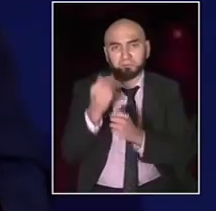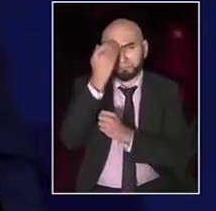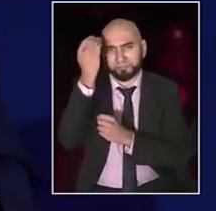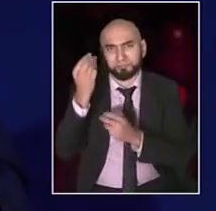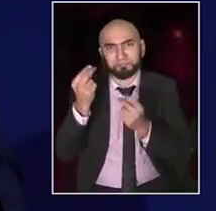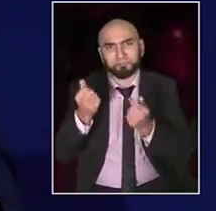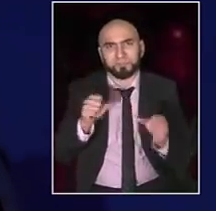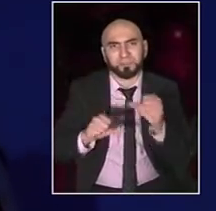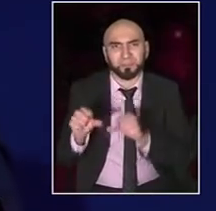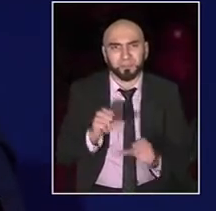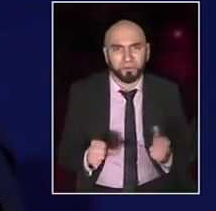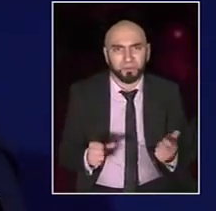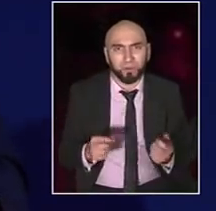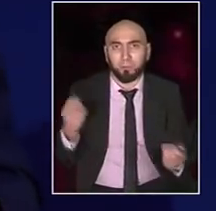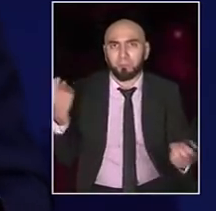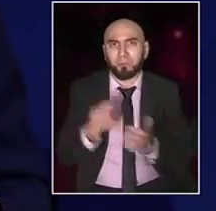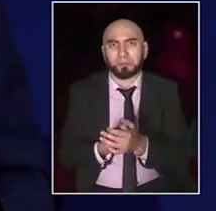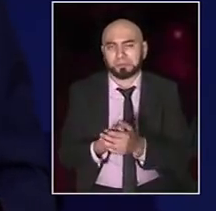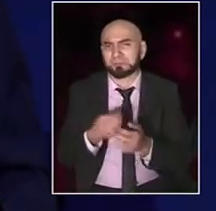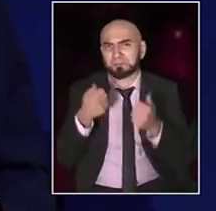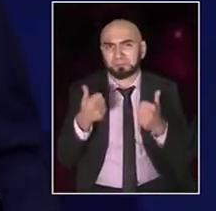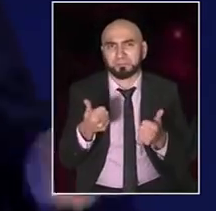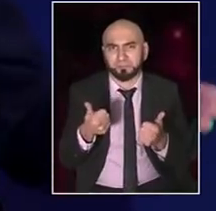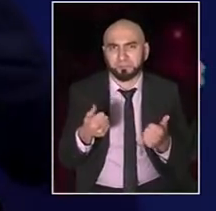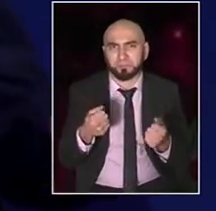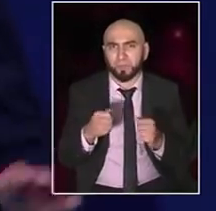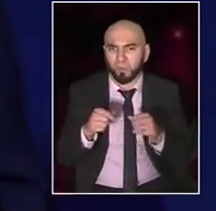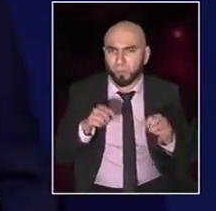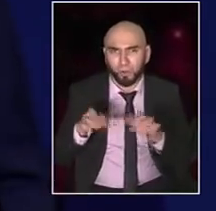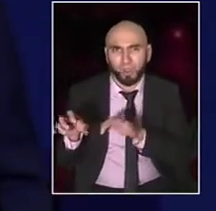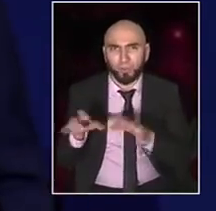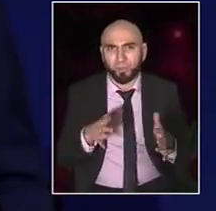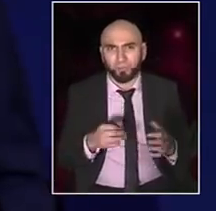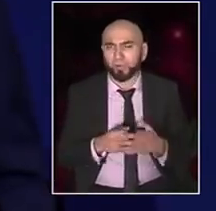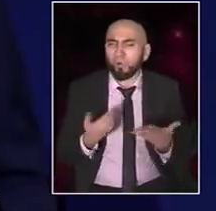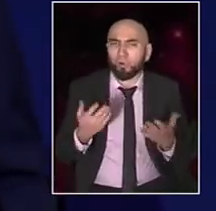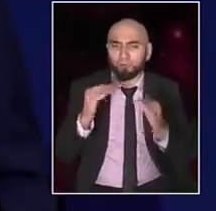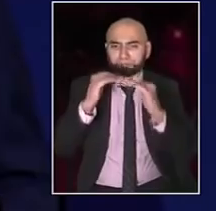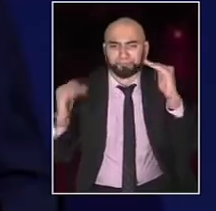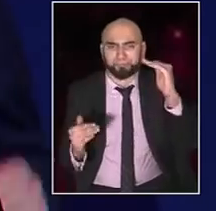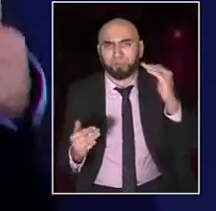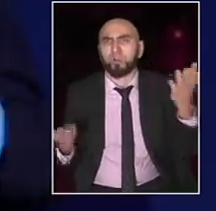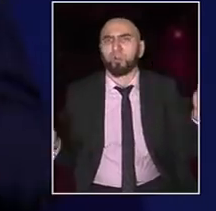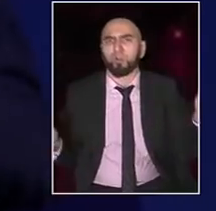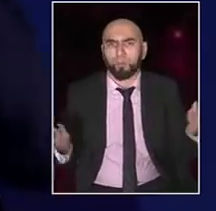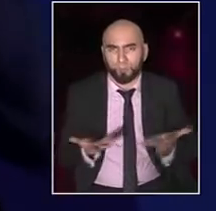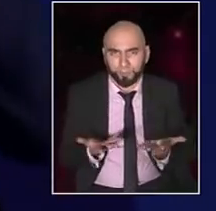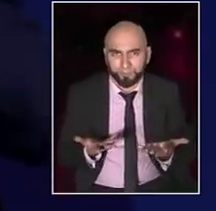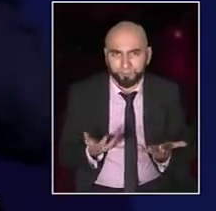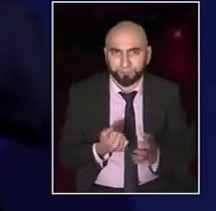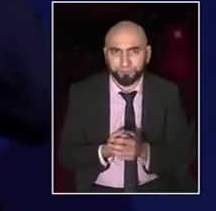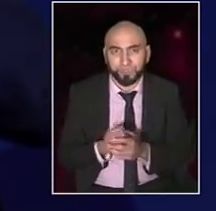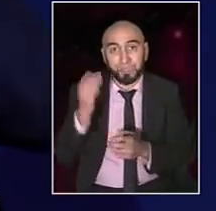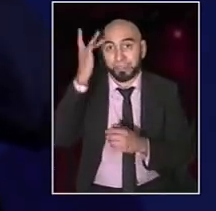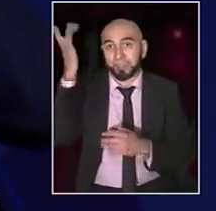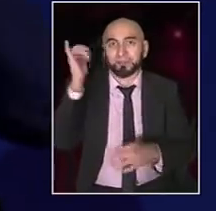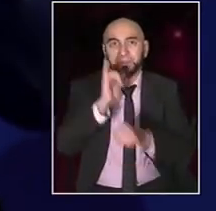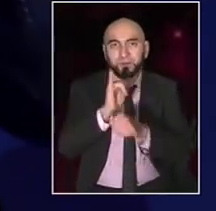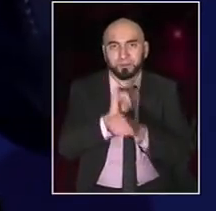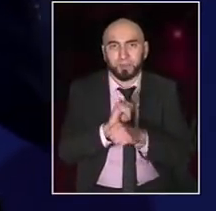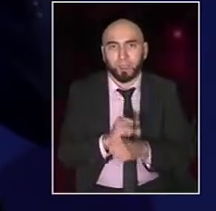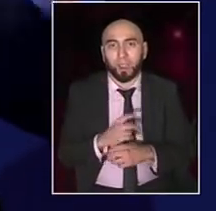planeta, los mejores pagados, los mejores programadores. ¿Cómo se resuelve esa brecha? Cuando la inteligencia artificial, su velocidad mejora